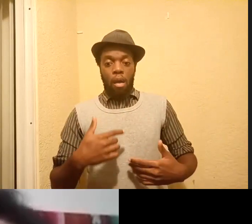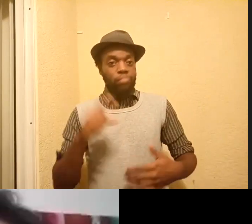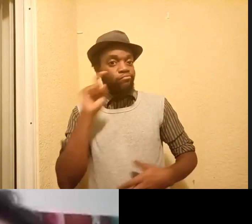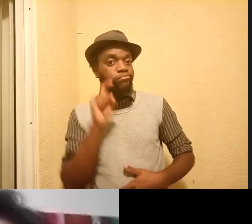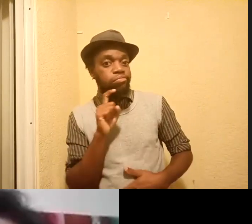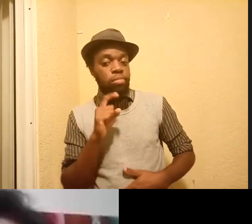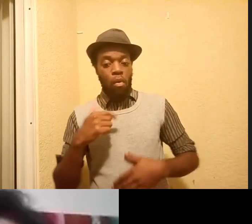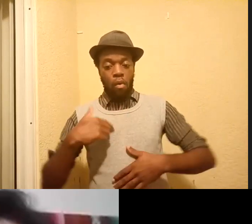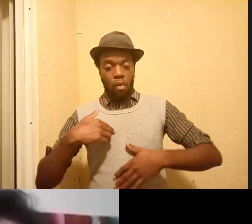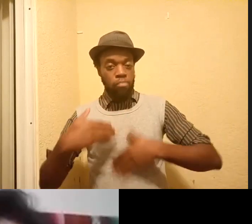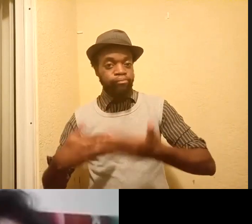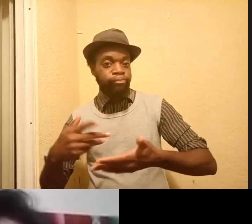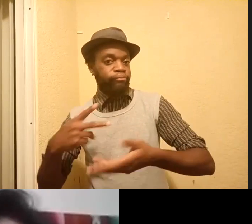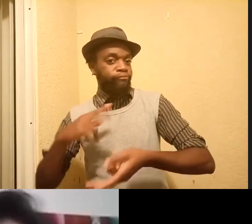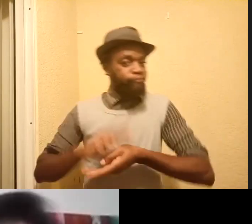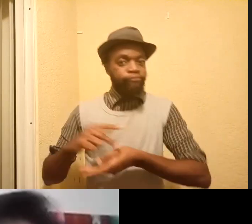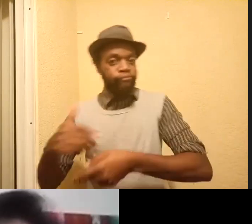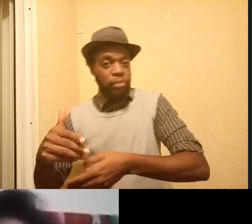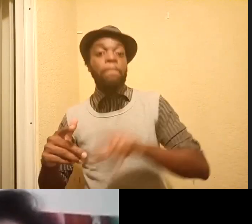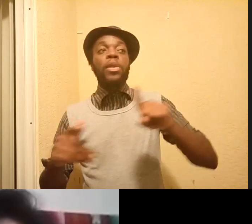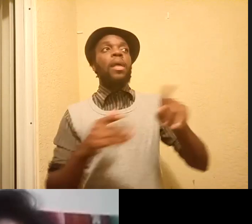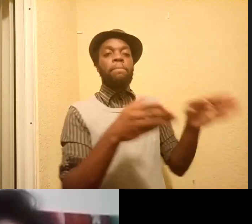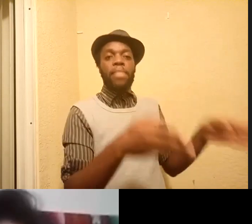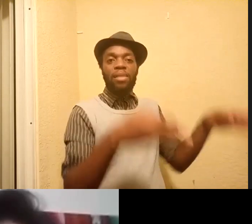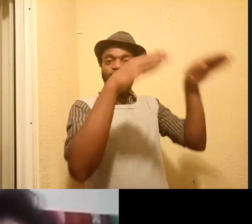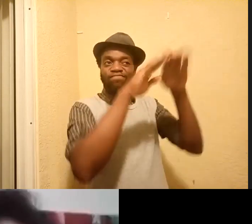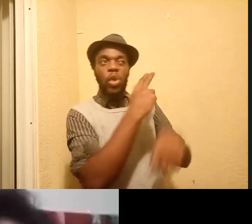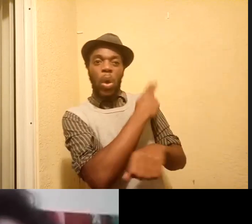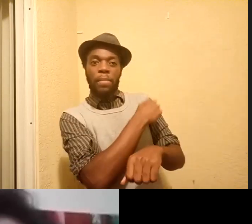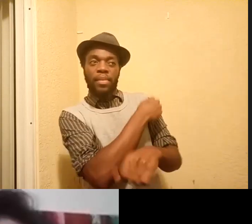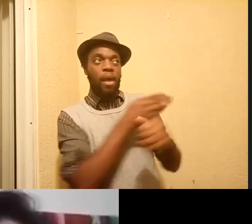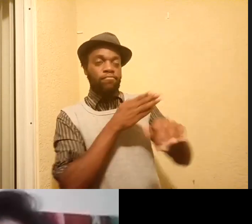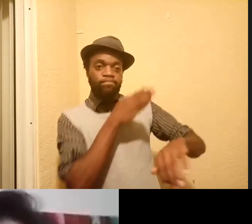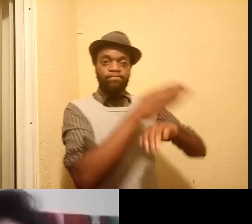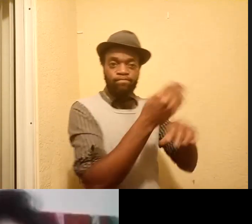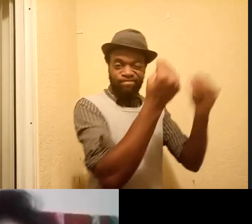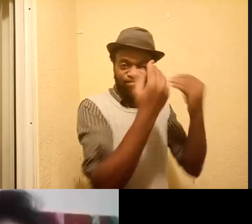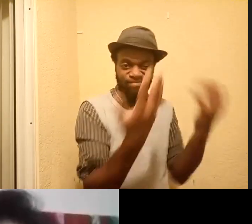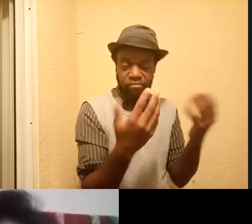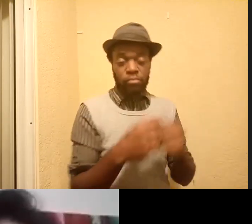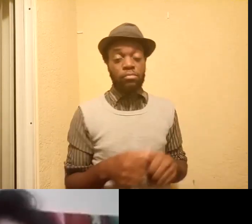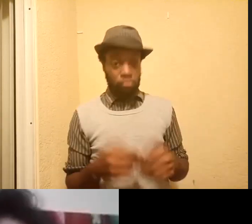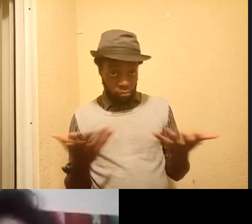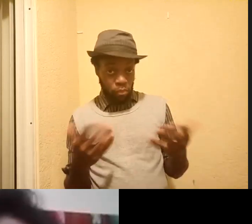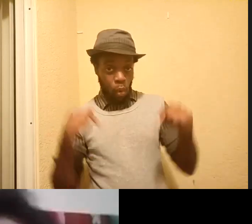atención. Y hemos visto en esta tarde y noche también que si bien existen